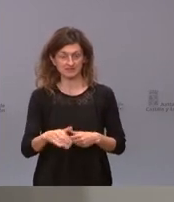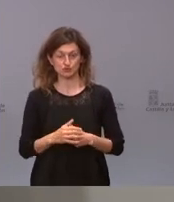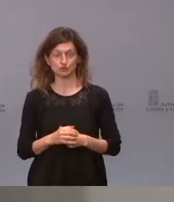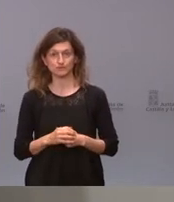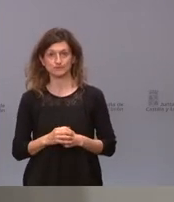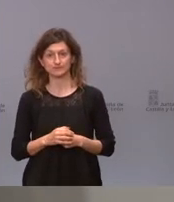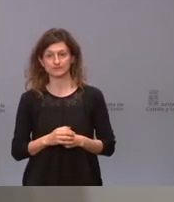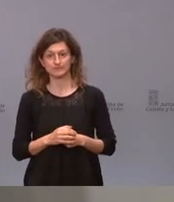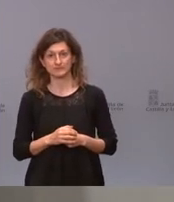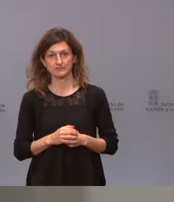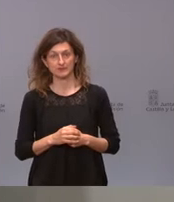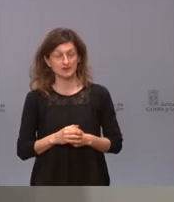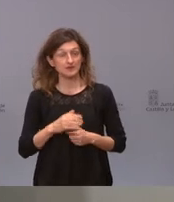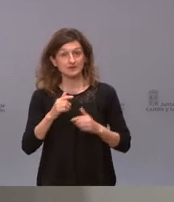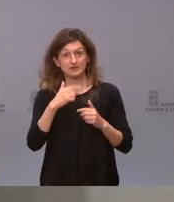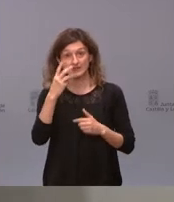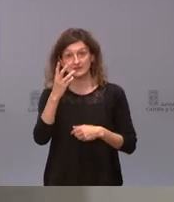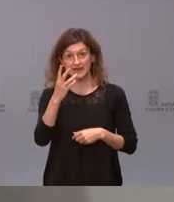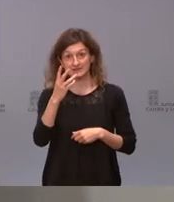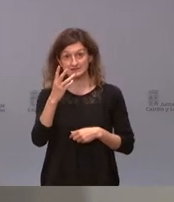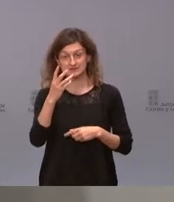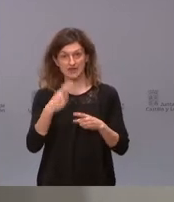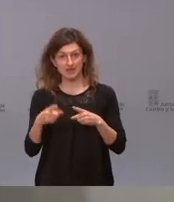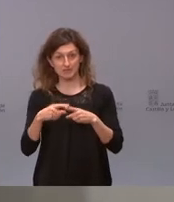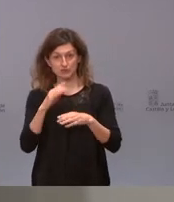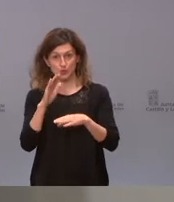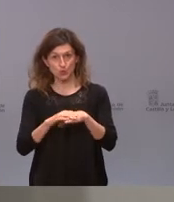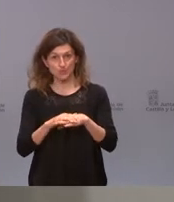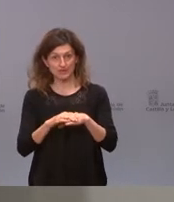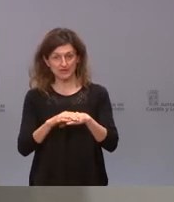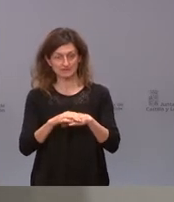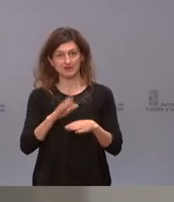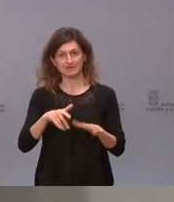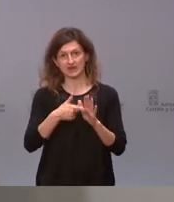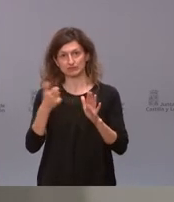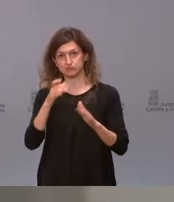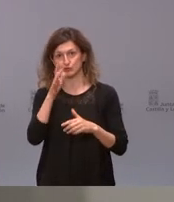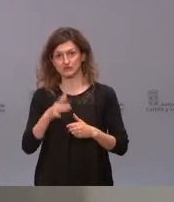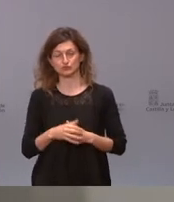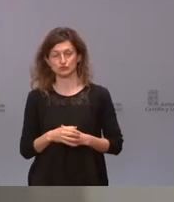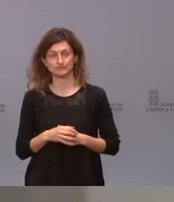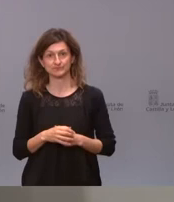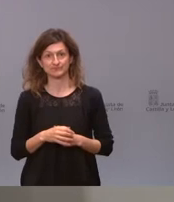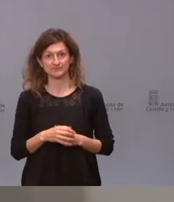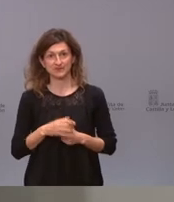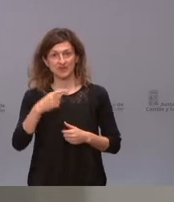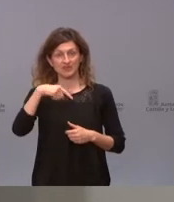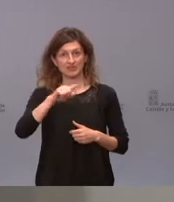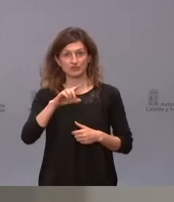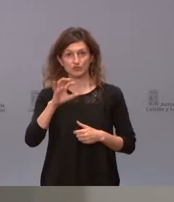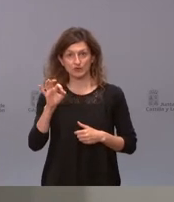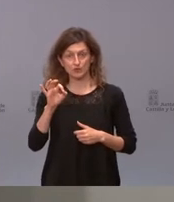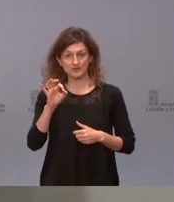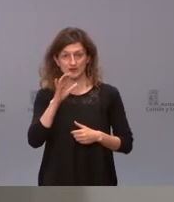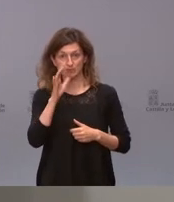si de esos tres elementos se cumplen es cuando se decide sacar no se puede aplicar ciento cincuenta por